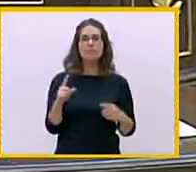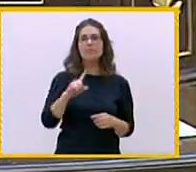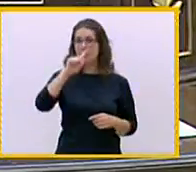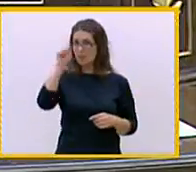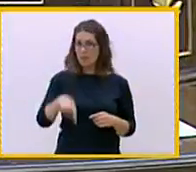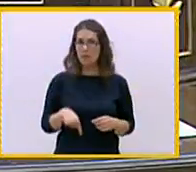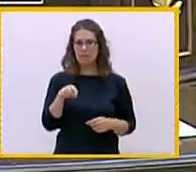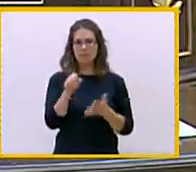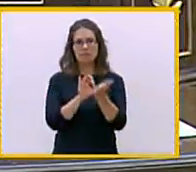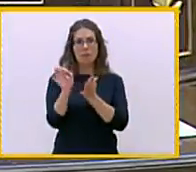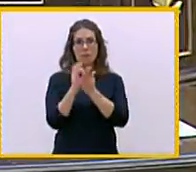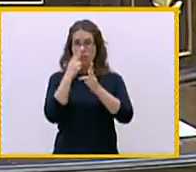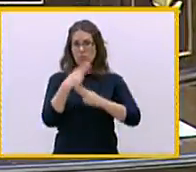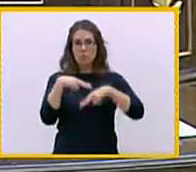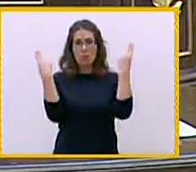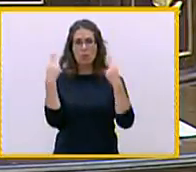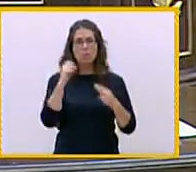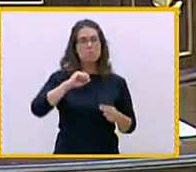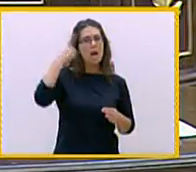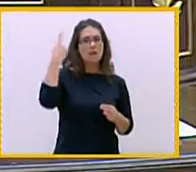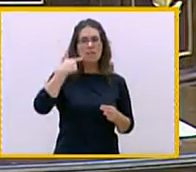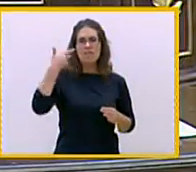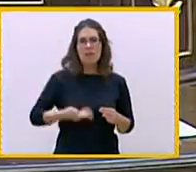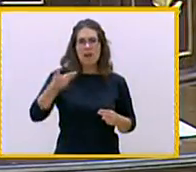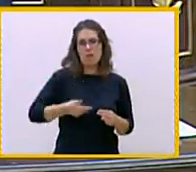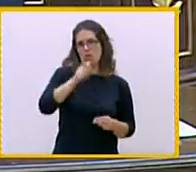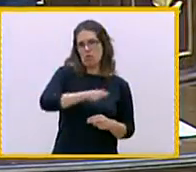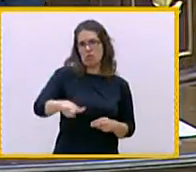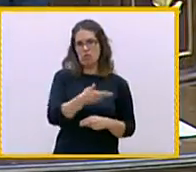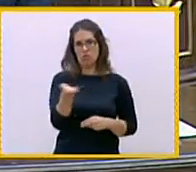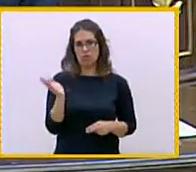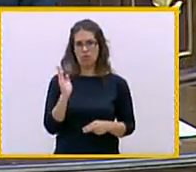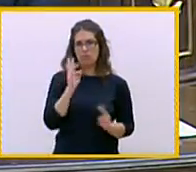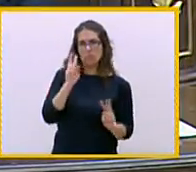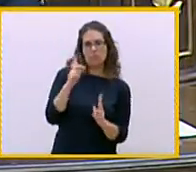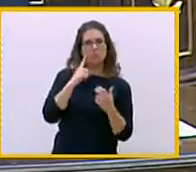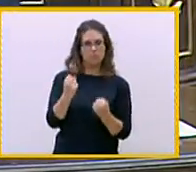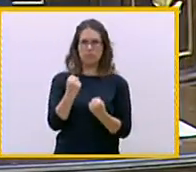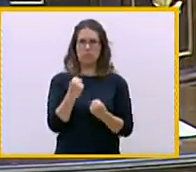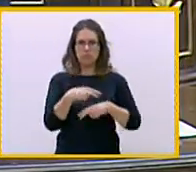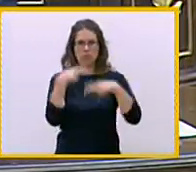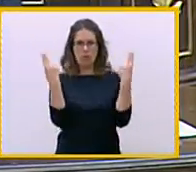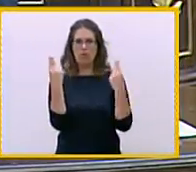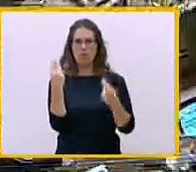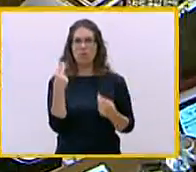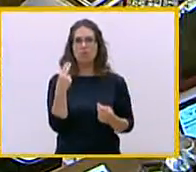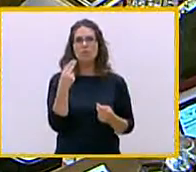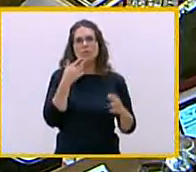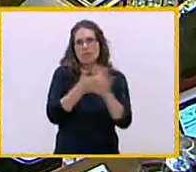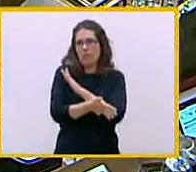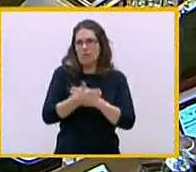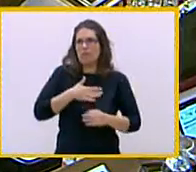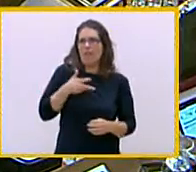servicio público que más valora la ciudadanía y, sin duda alguna, el derecho social